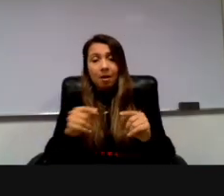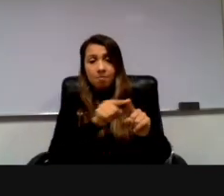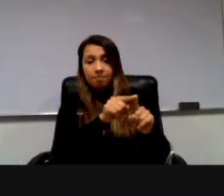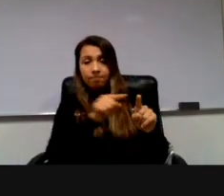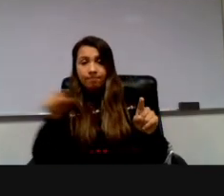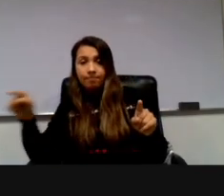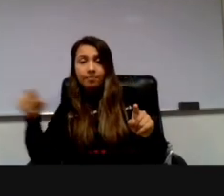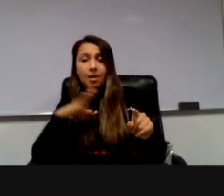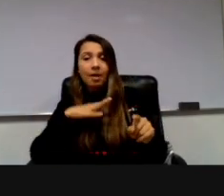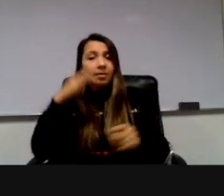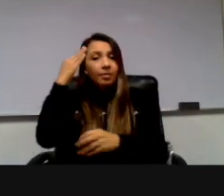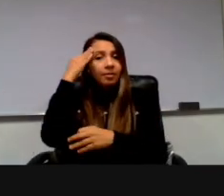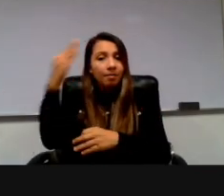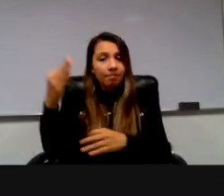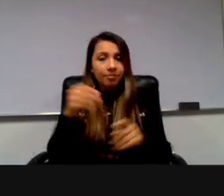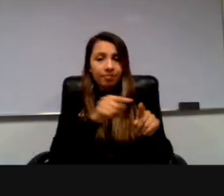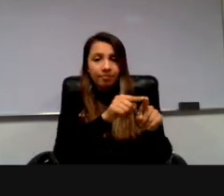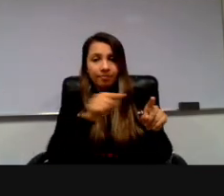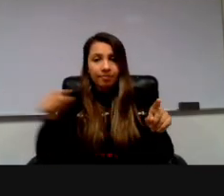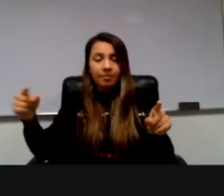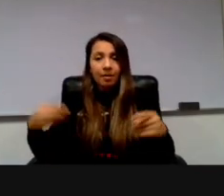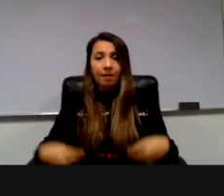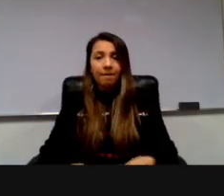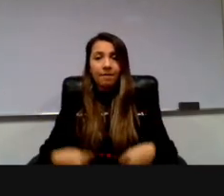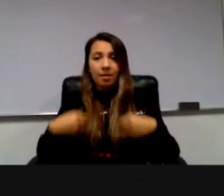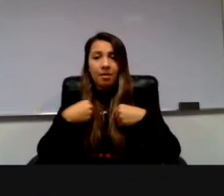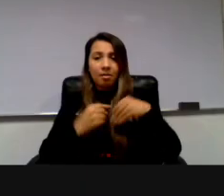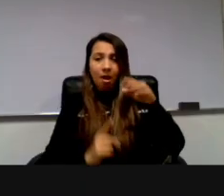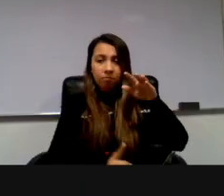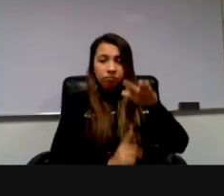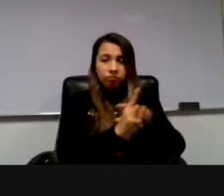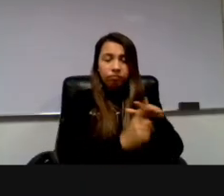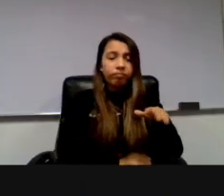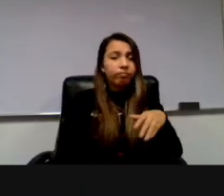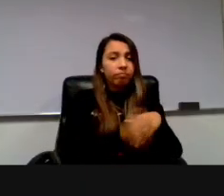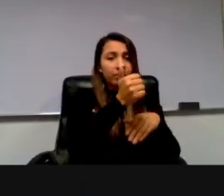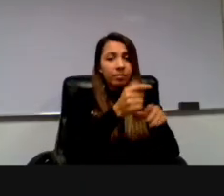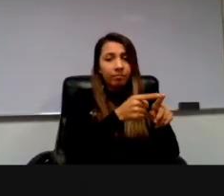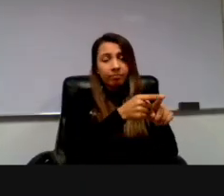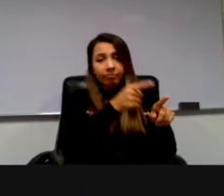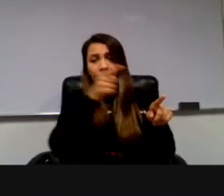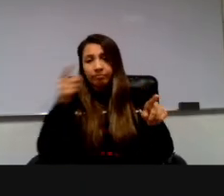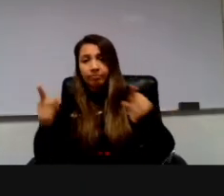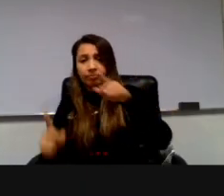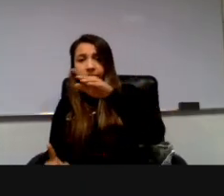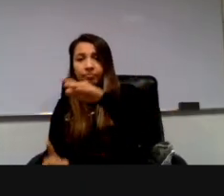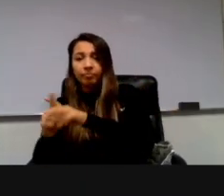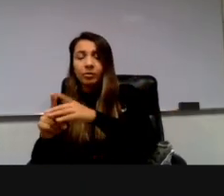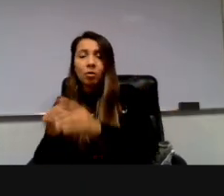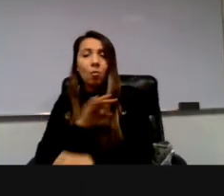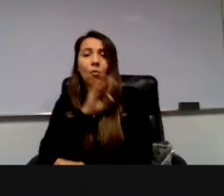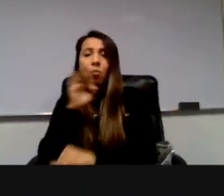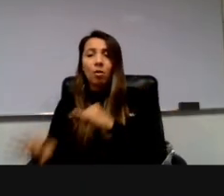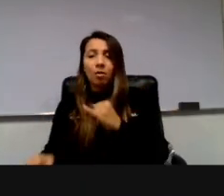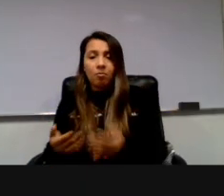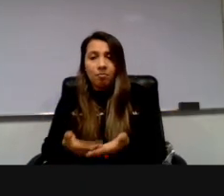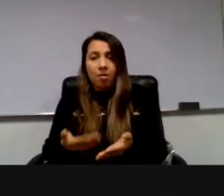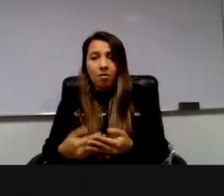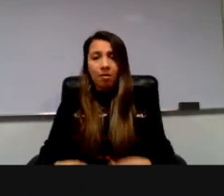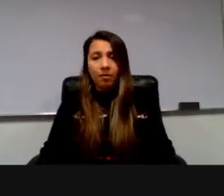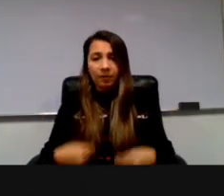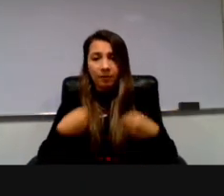¿no? Y entonces, de un lado tenemos el origen de la vida, y del otro lado tenemos el último ancestro común de los seres